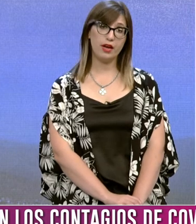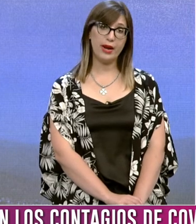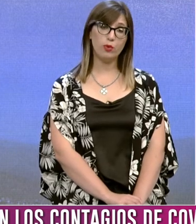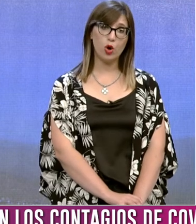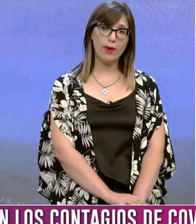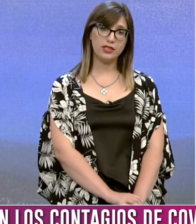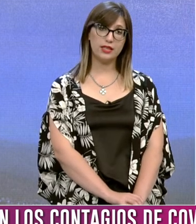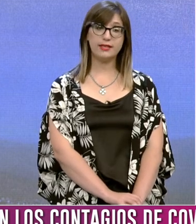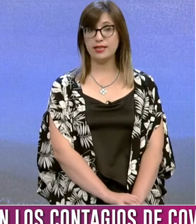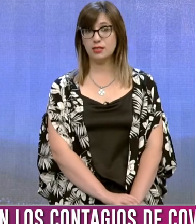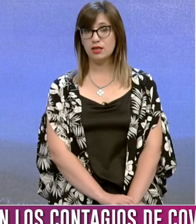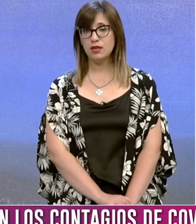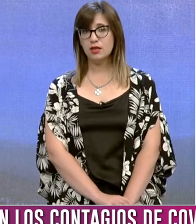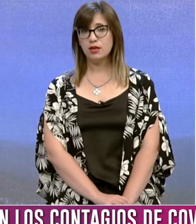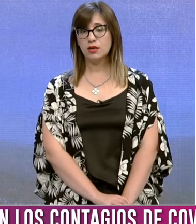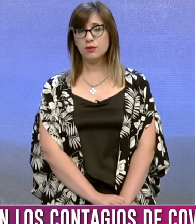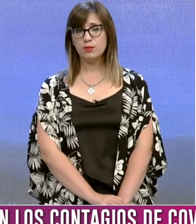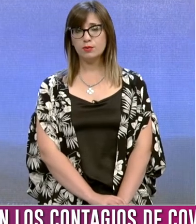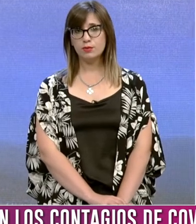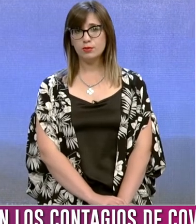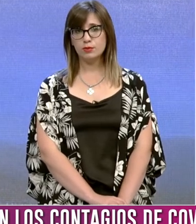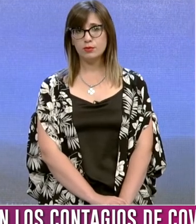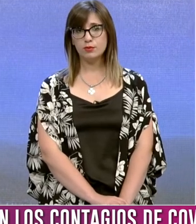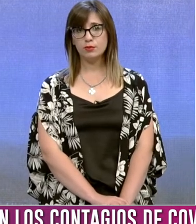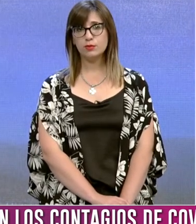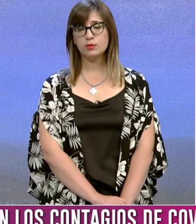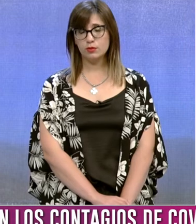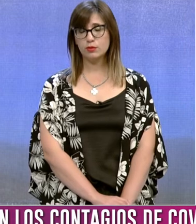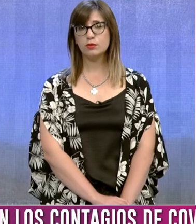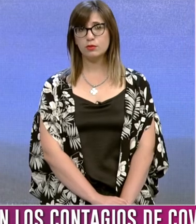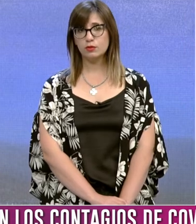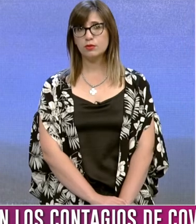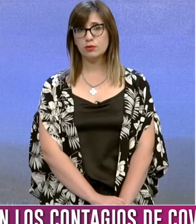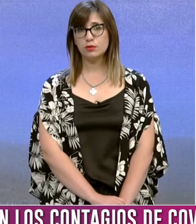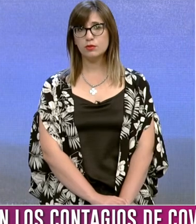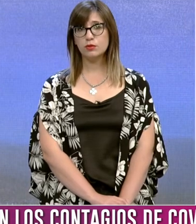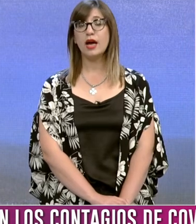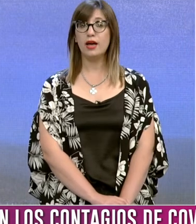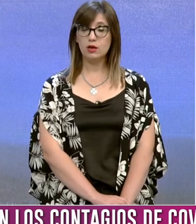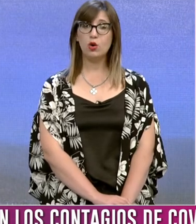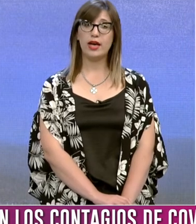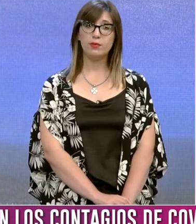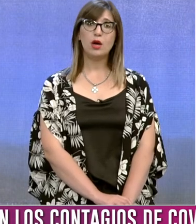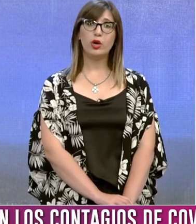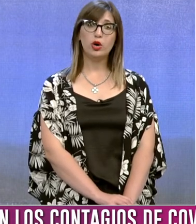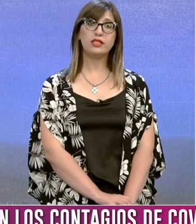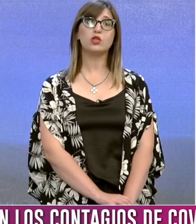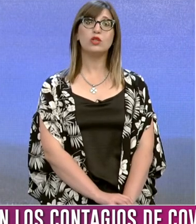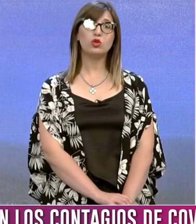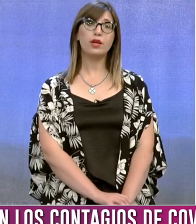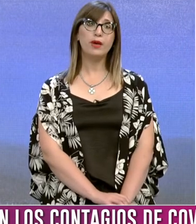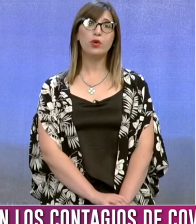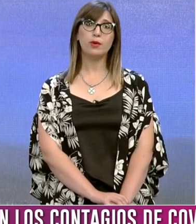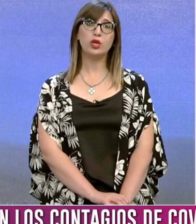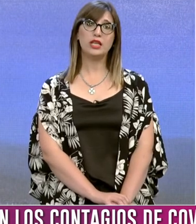Habría que esperar un poco más, quizás. Sí, se está coordinando y es inminente que va a ser así. Ajá, ok. Bueno, ese es un